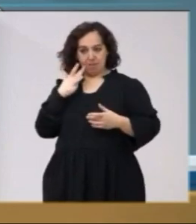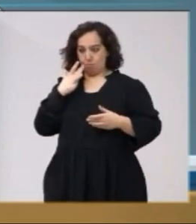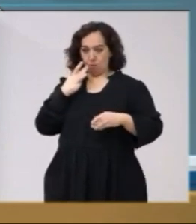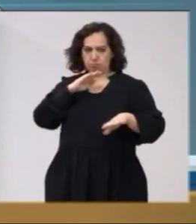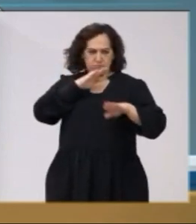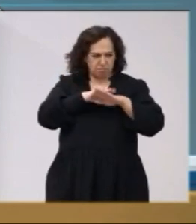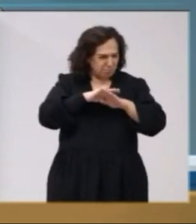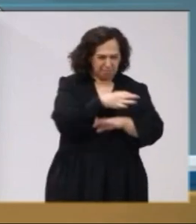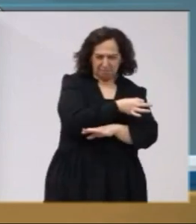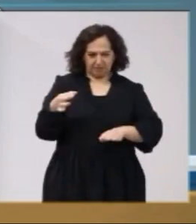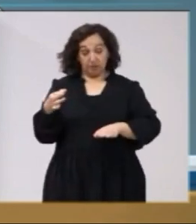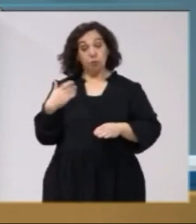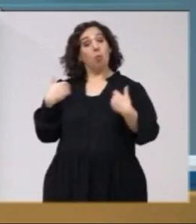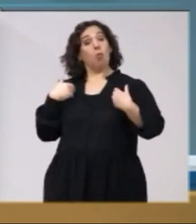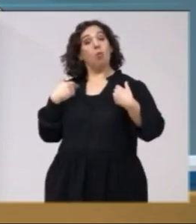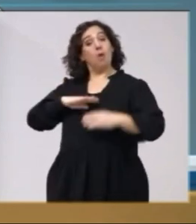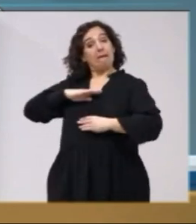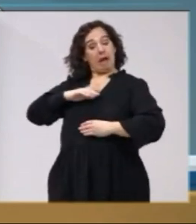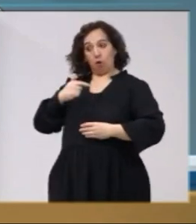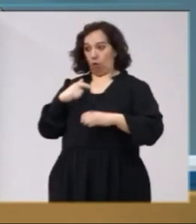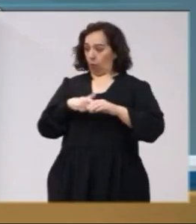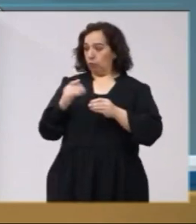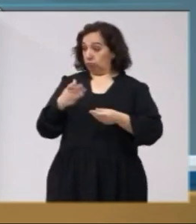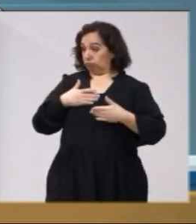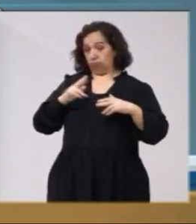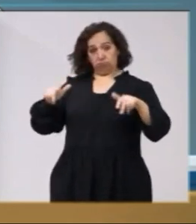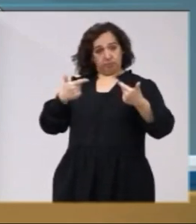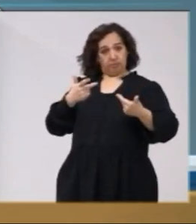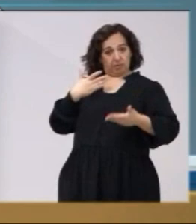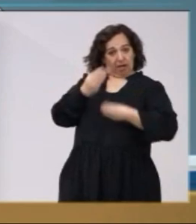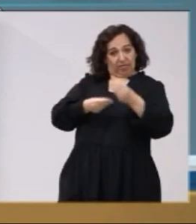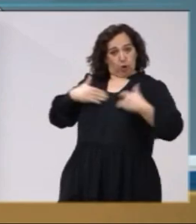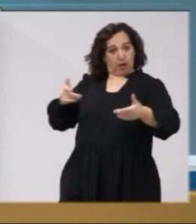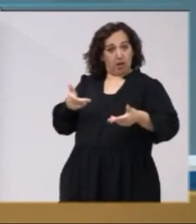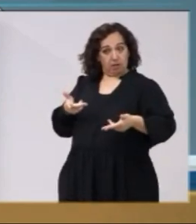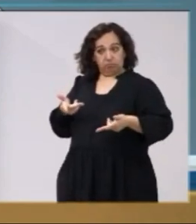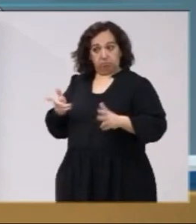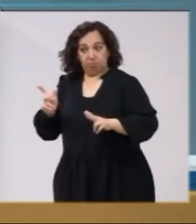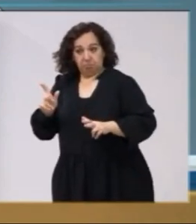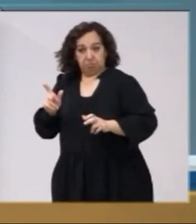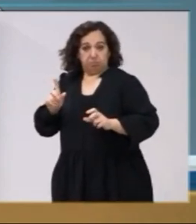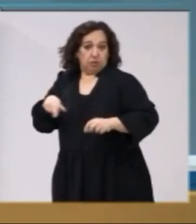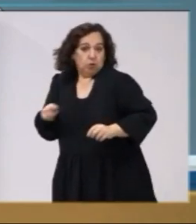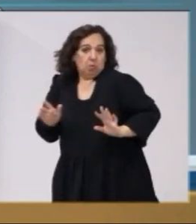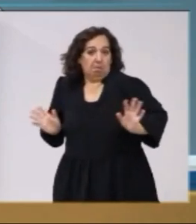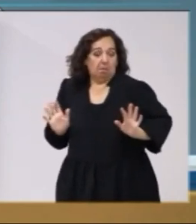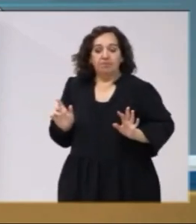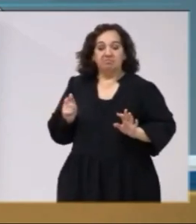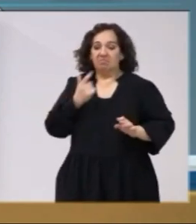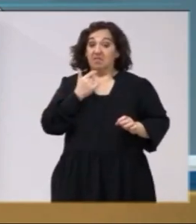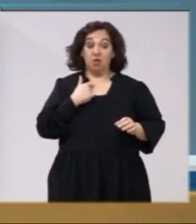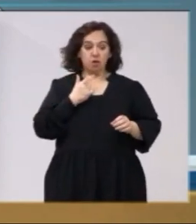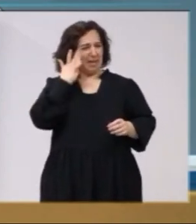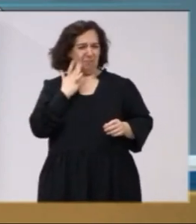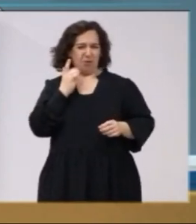cargo estaba a mi disposición. No hace falta que me hubiese dicho que